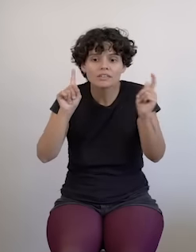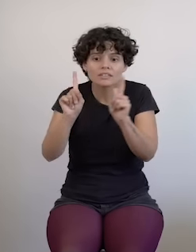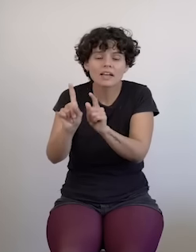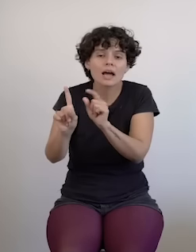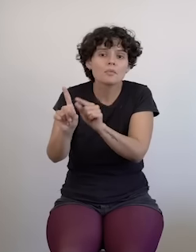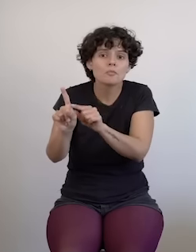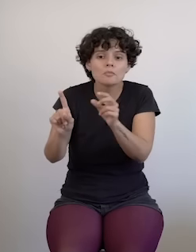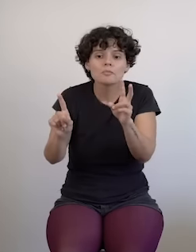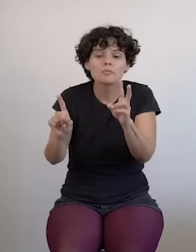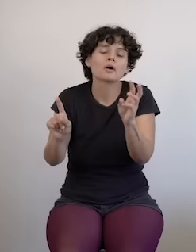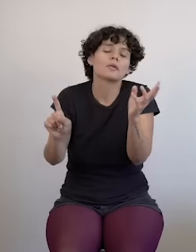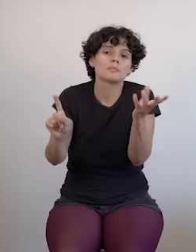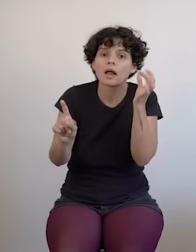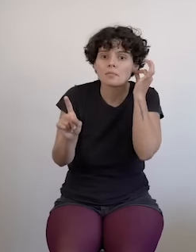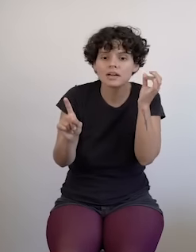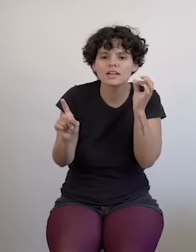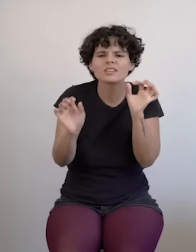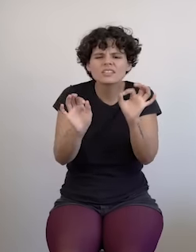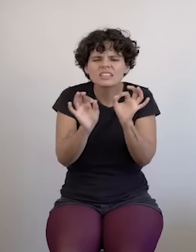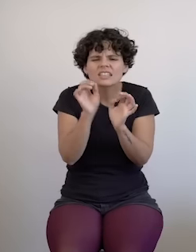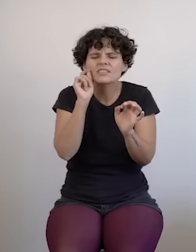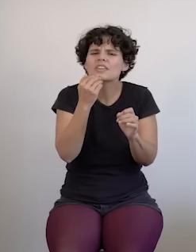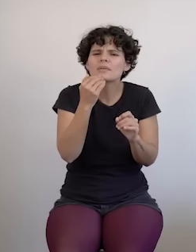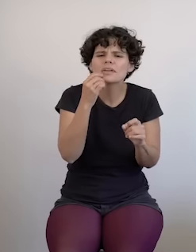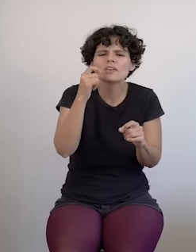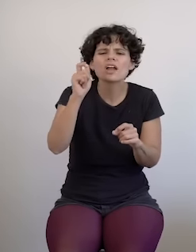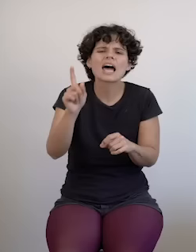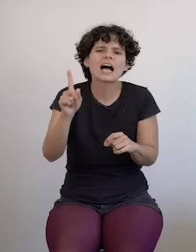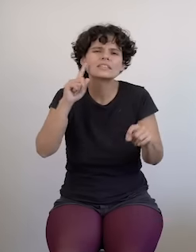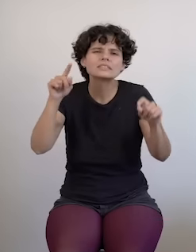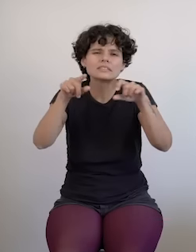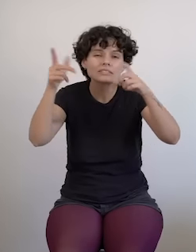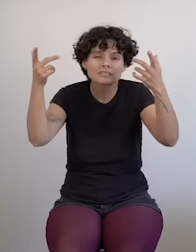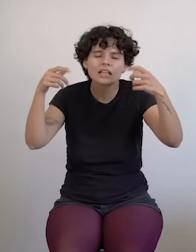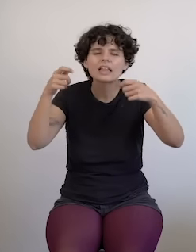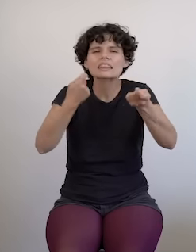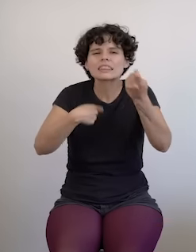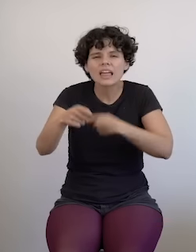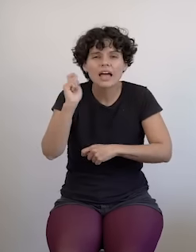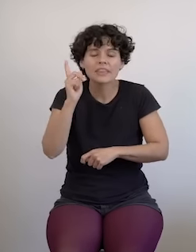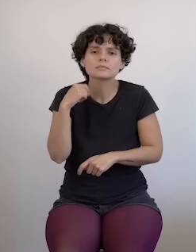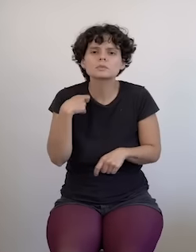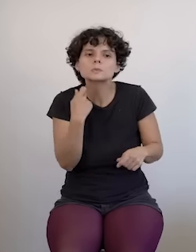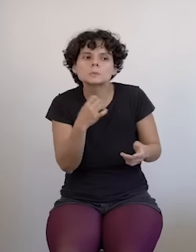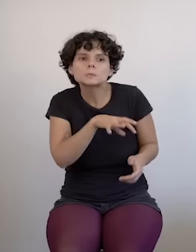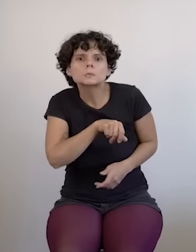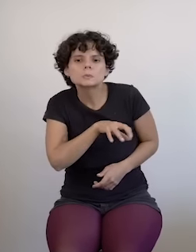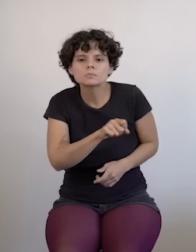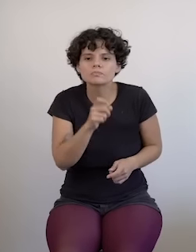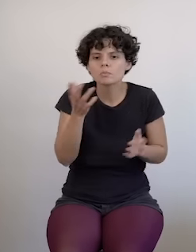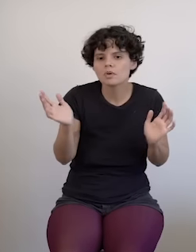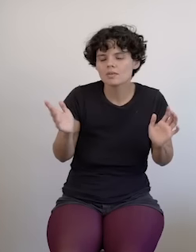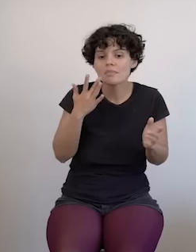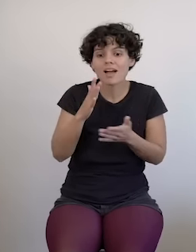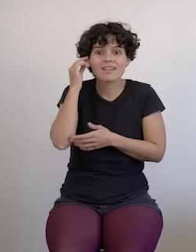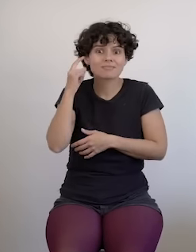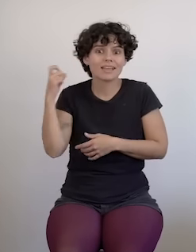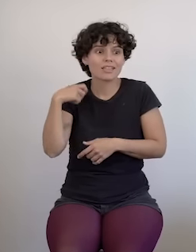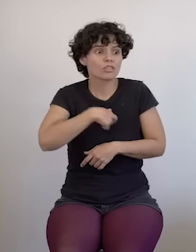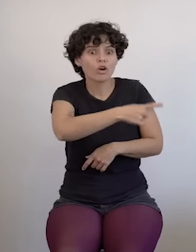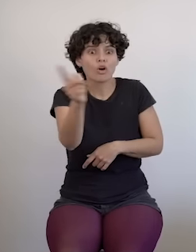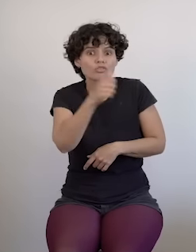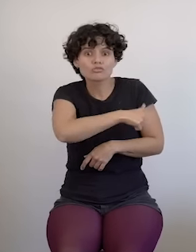¿En serio? Y se arrancó, po. De repente una mesita para no hacer daño a nadie, en la mesa es cuando se meten a las tiendas, ¿cachai? Para no hacer daño a nadie, ¿cachai? Después